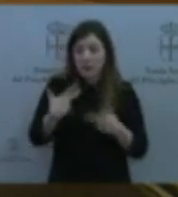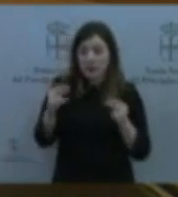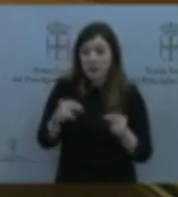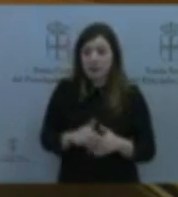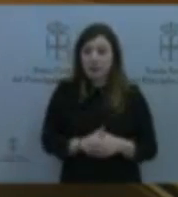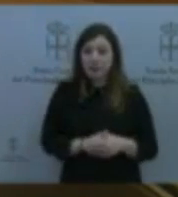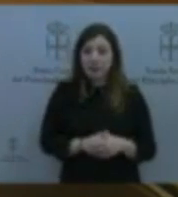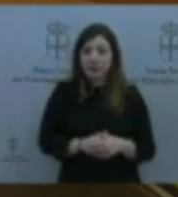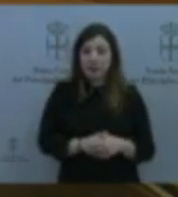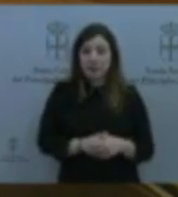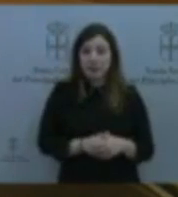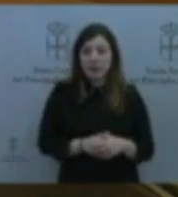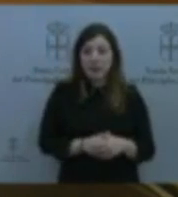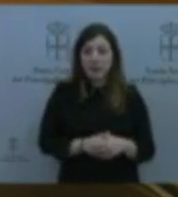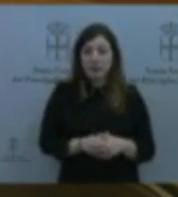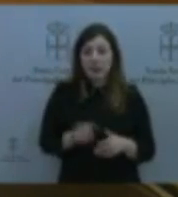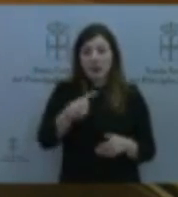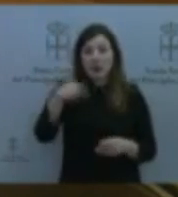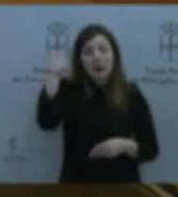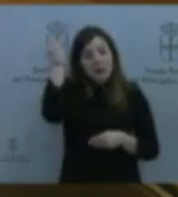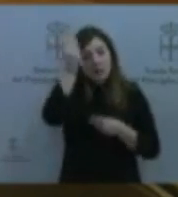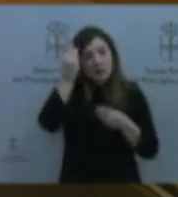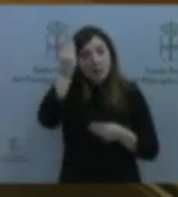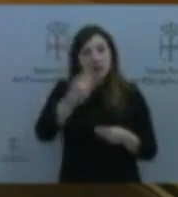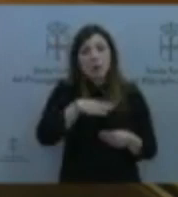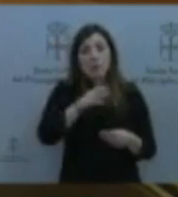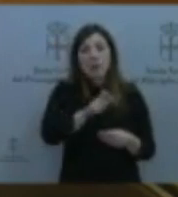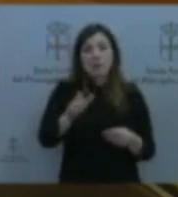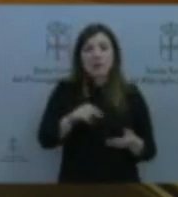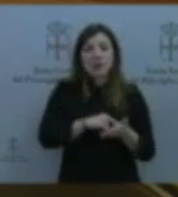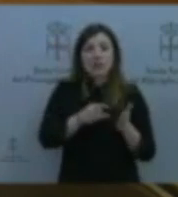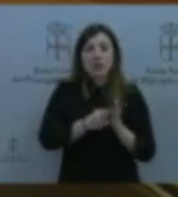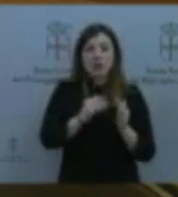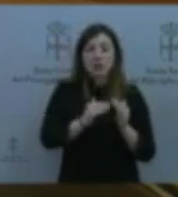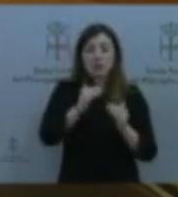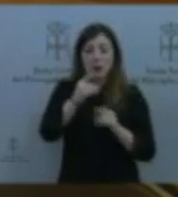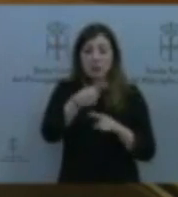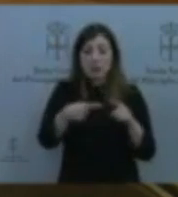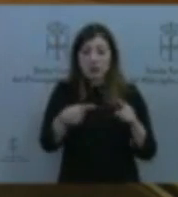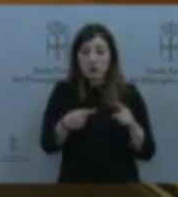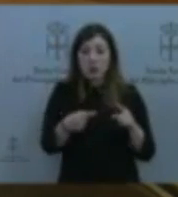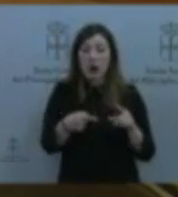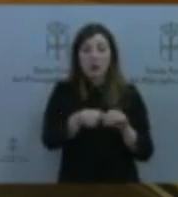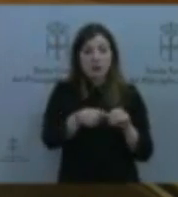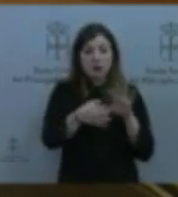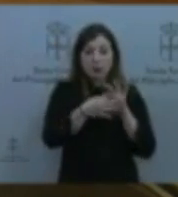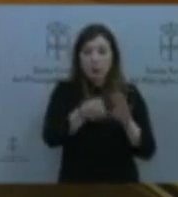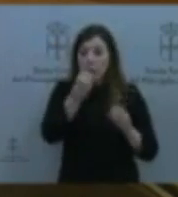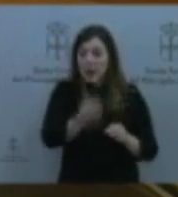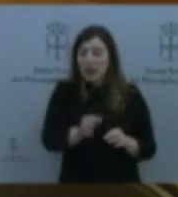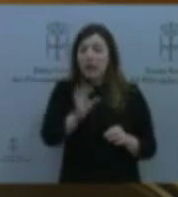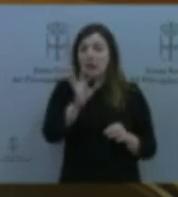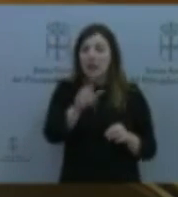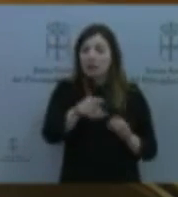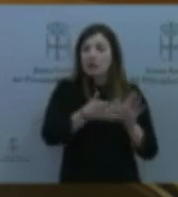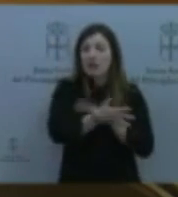Creemos que puede emplear a los técnicos superiores y medios en los puestos que corresponde y que eso llegue a ganar en eficiencia. Que el personal que